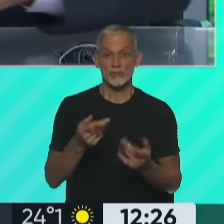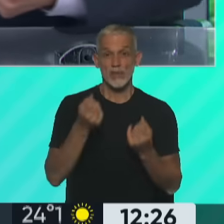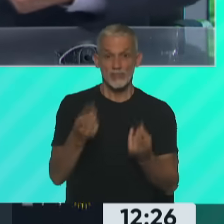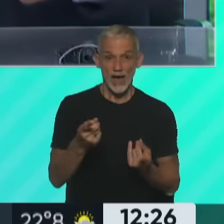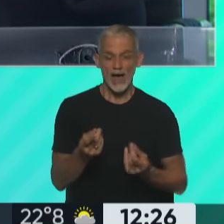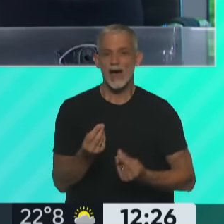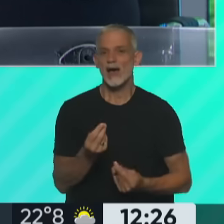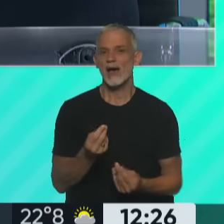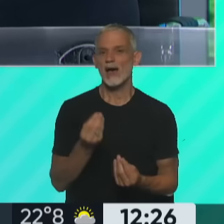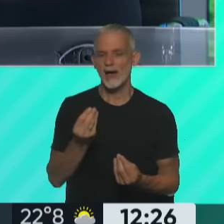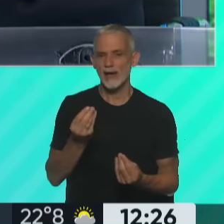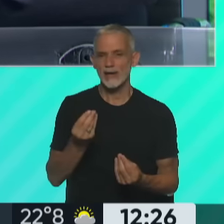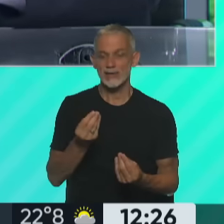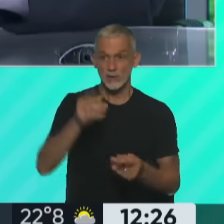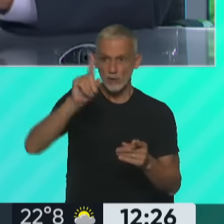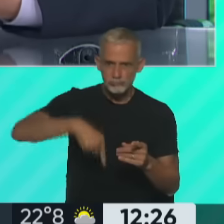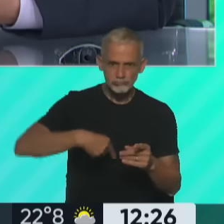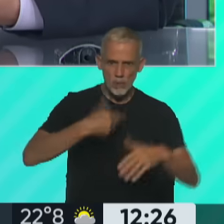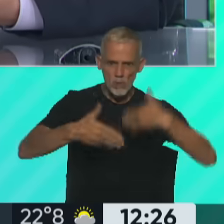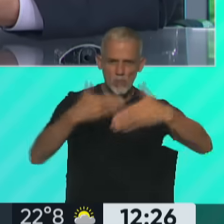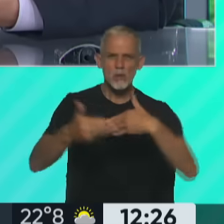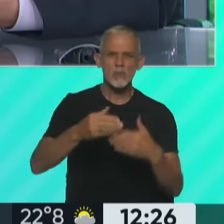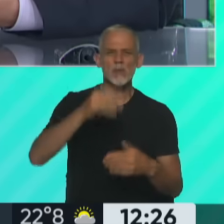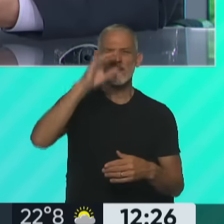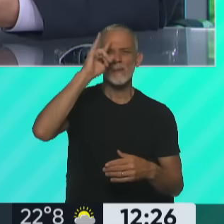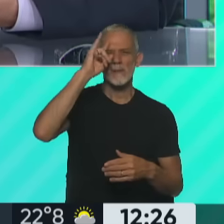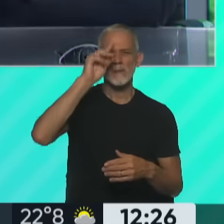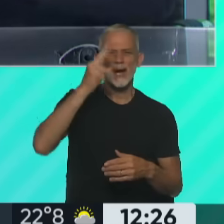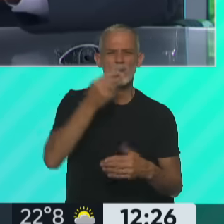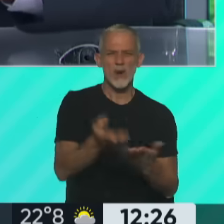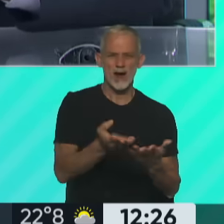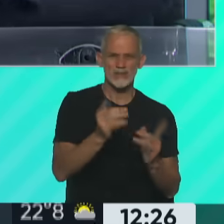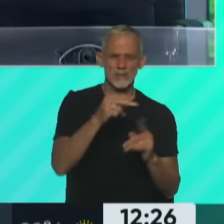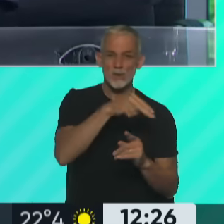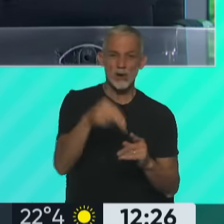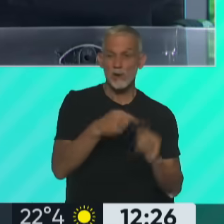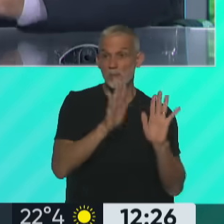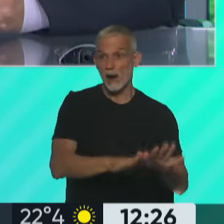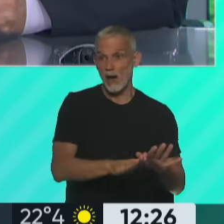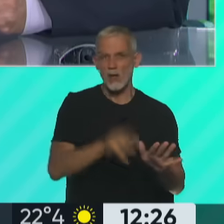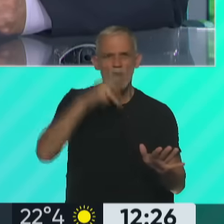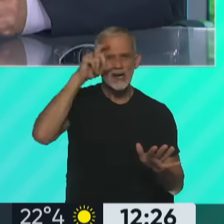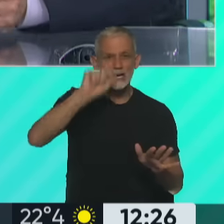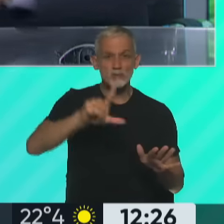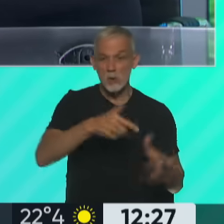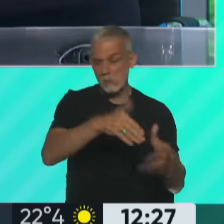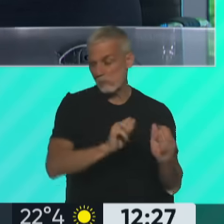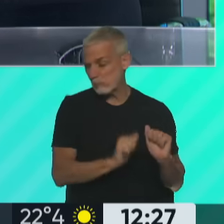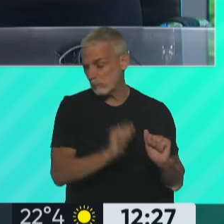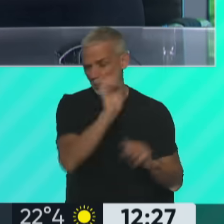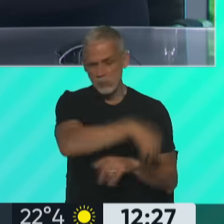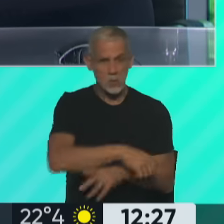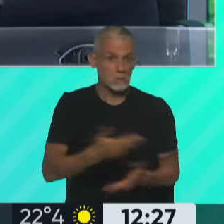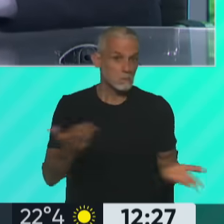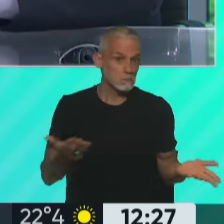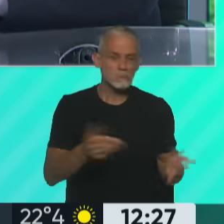permitió generar todo lo que después fue Vaca Muerta, porque eso estaba parado, Repsol no lo estaba explotando, no